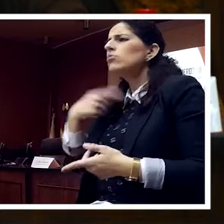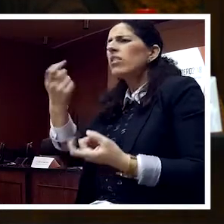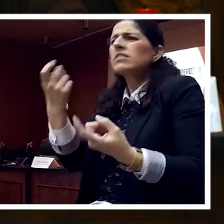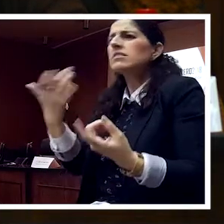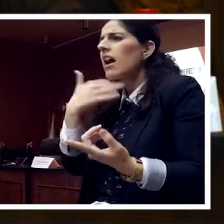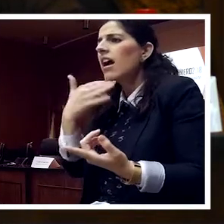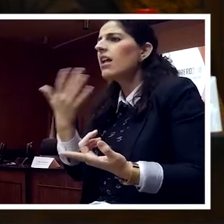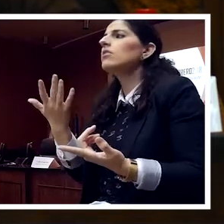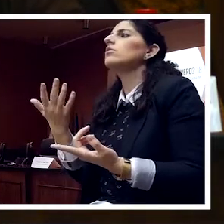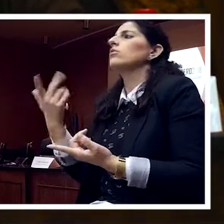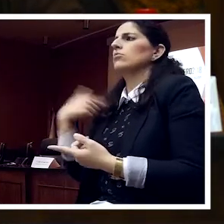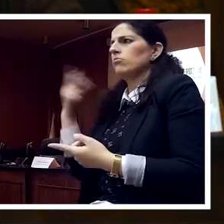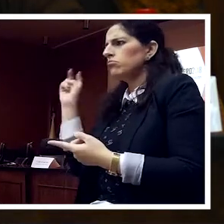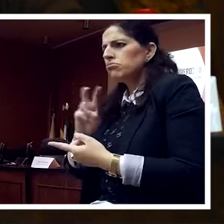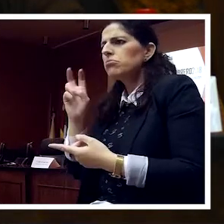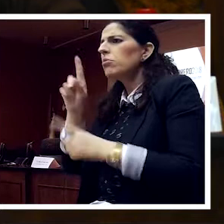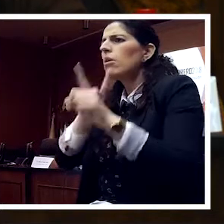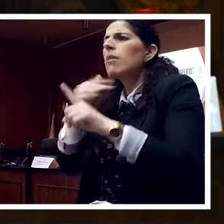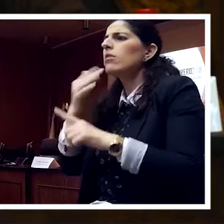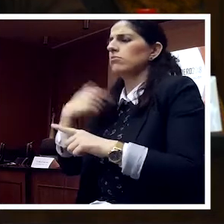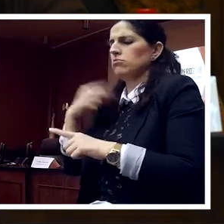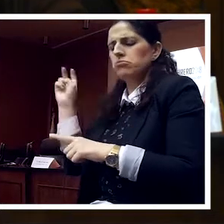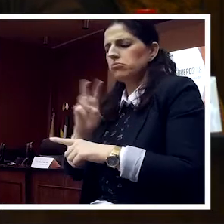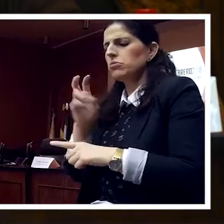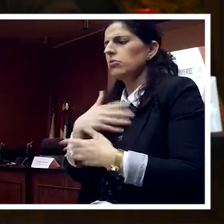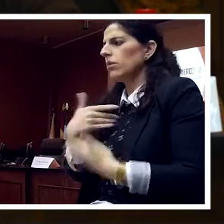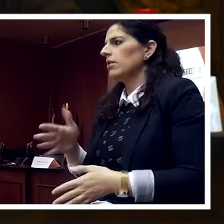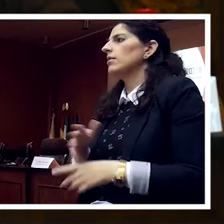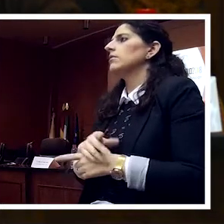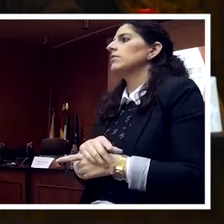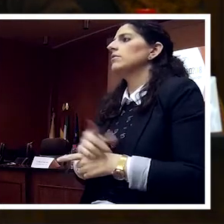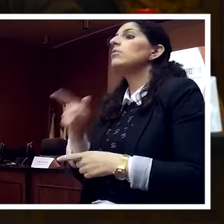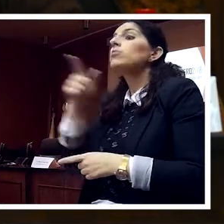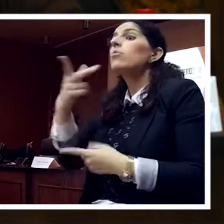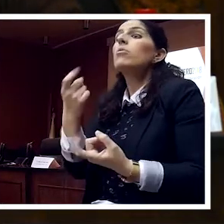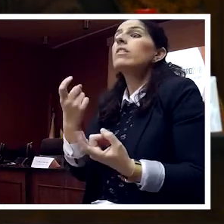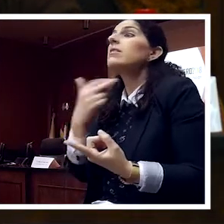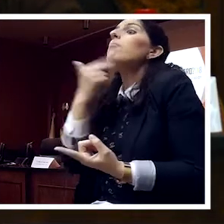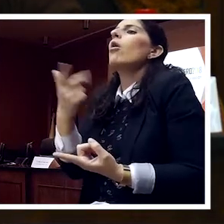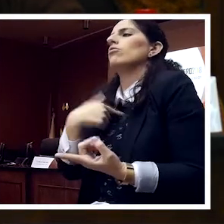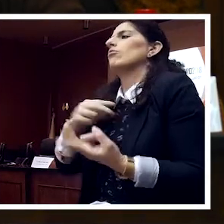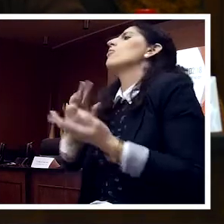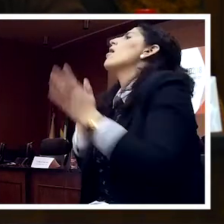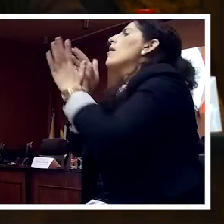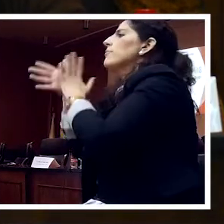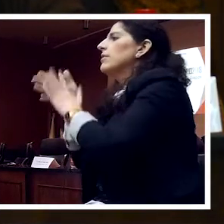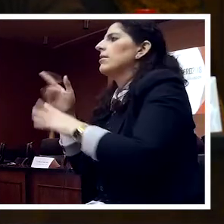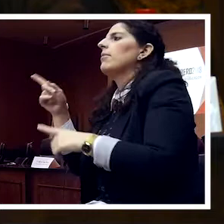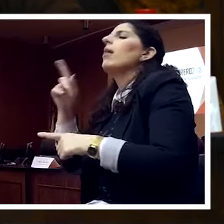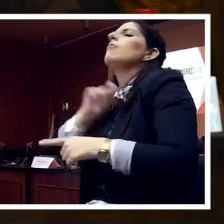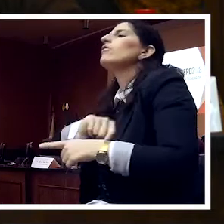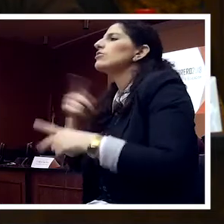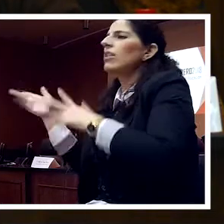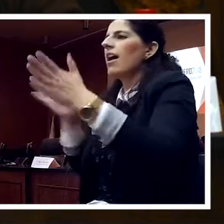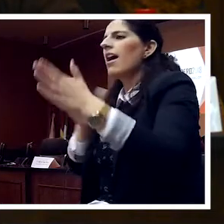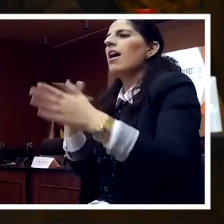nosotros para este tipo de problemas, para que nosotros también podamos ser su voz y su medio entre profesionales y administración.